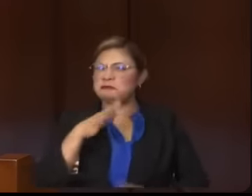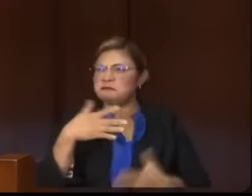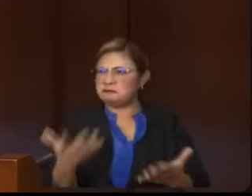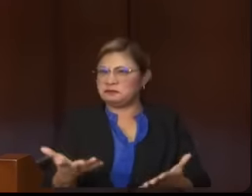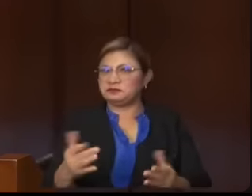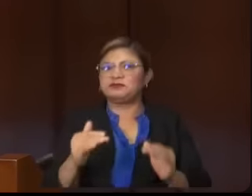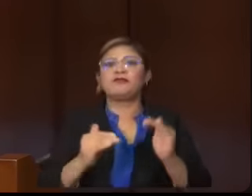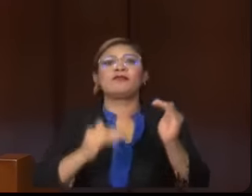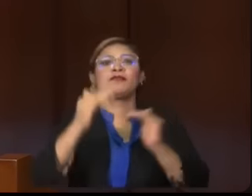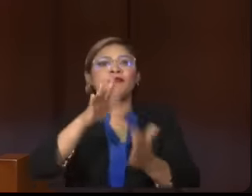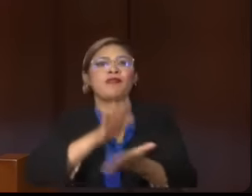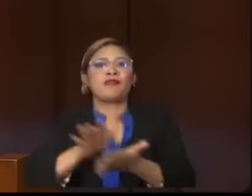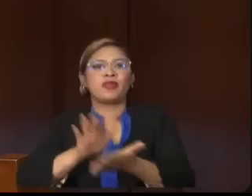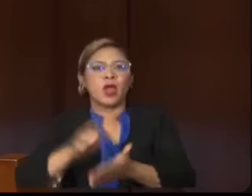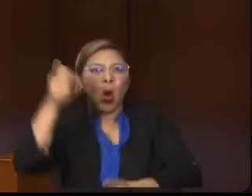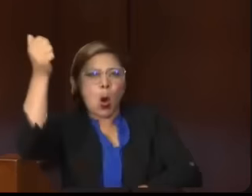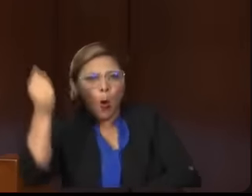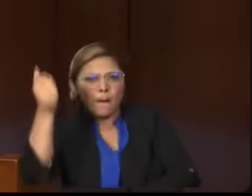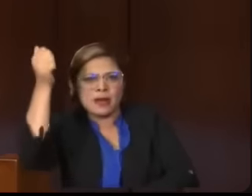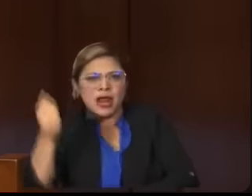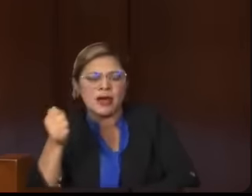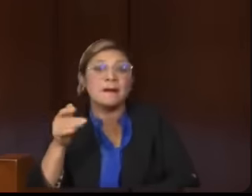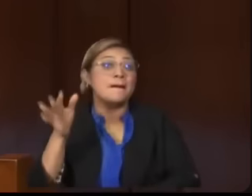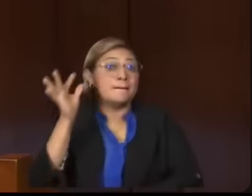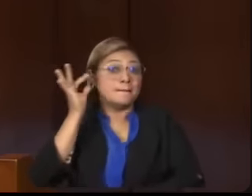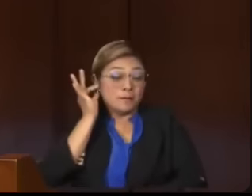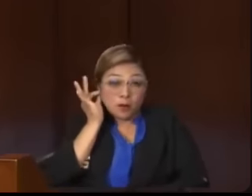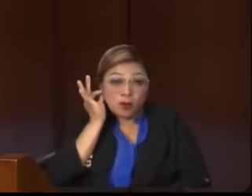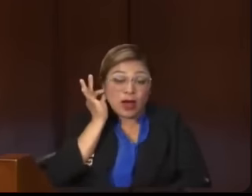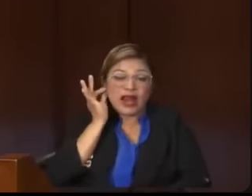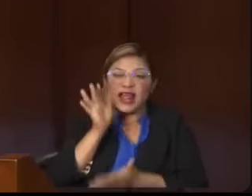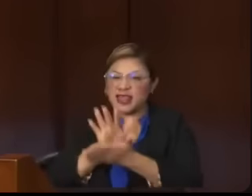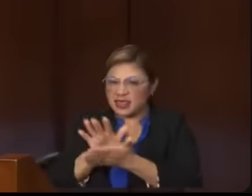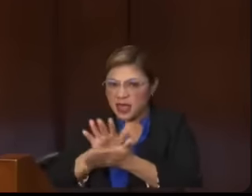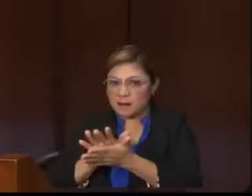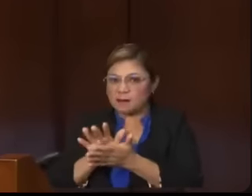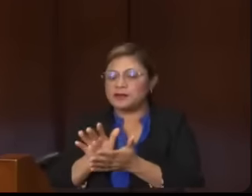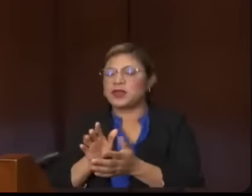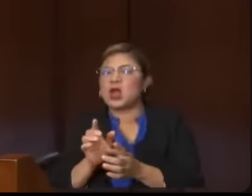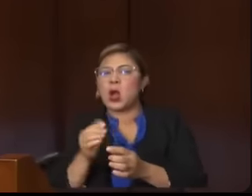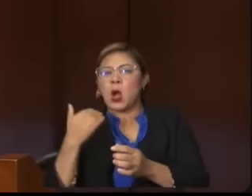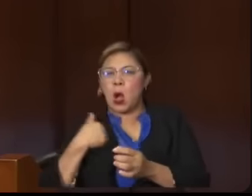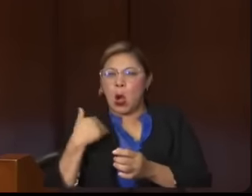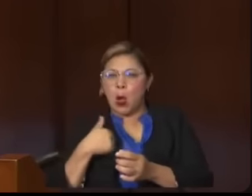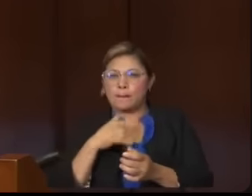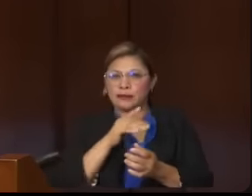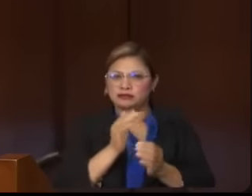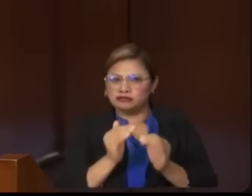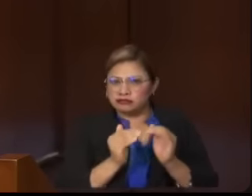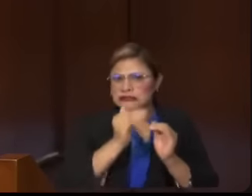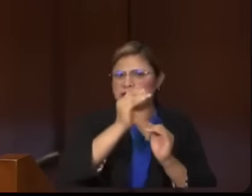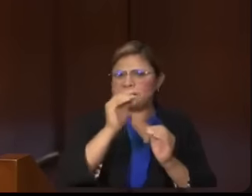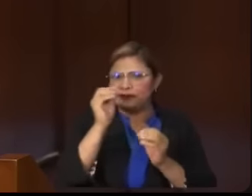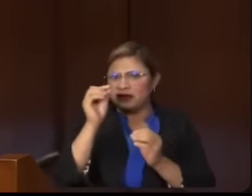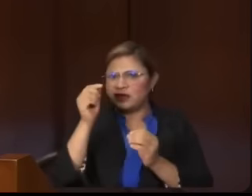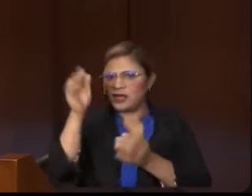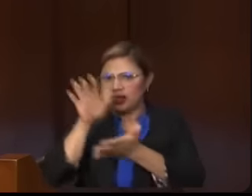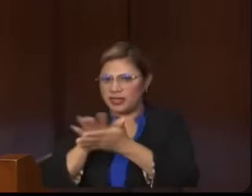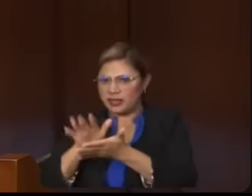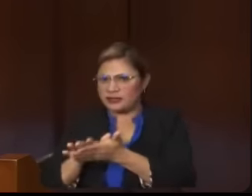aumentar la edad de jubilación de las mujeres, de los hombres, y de una serie de